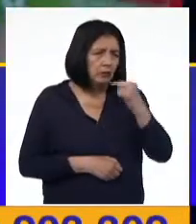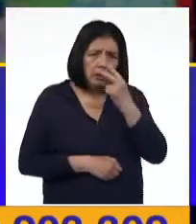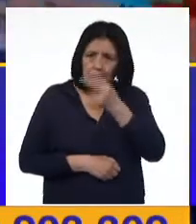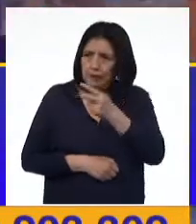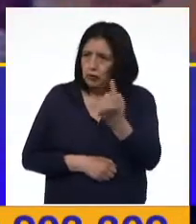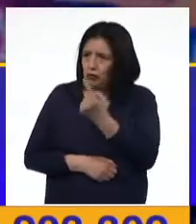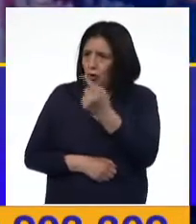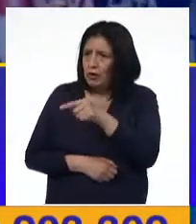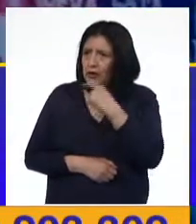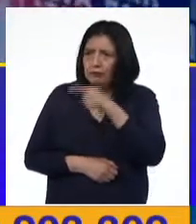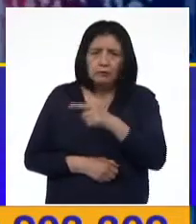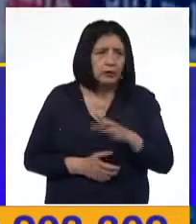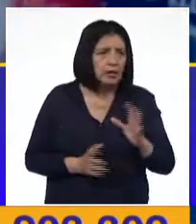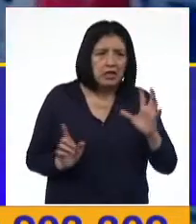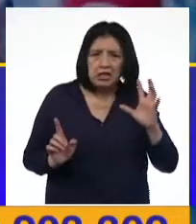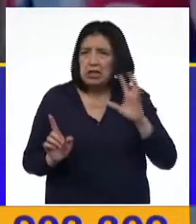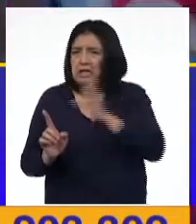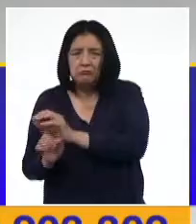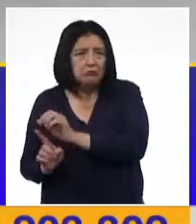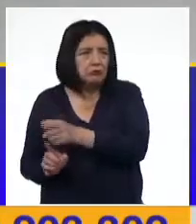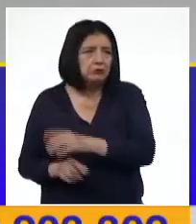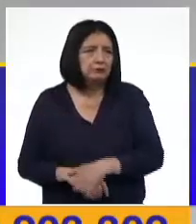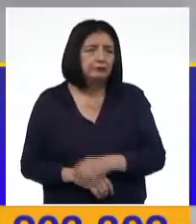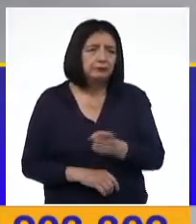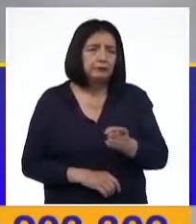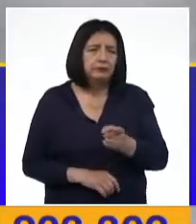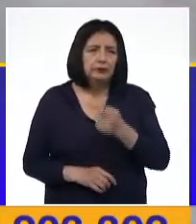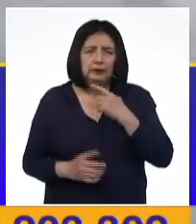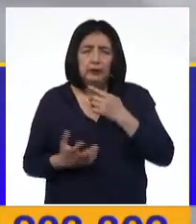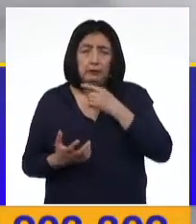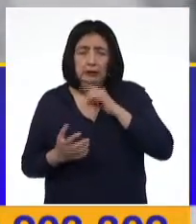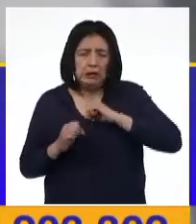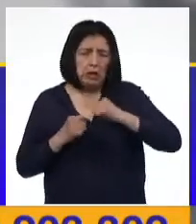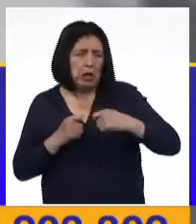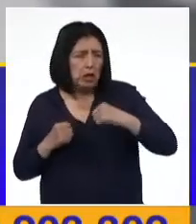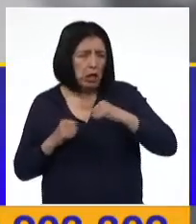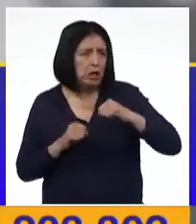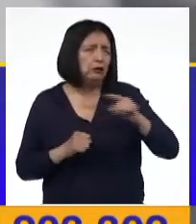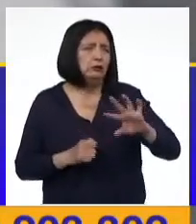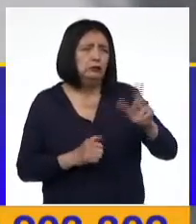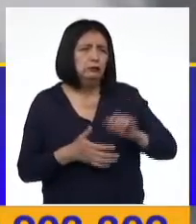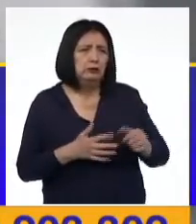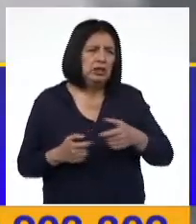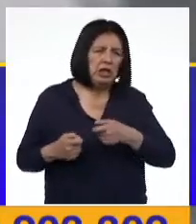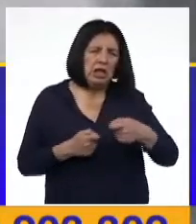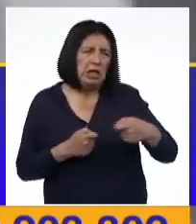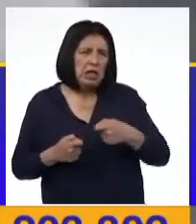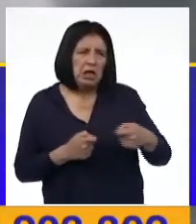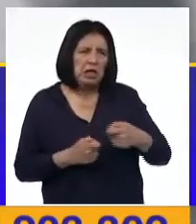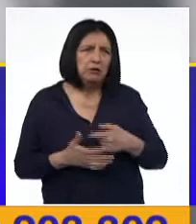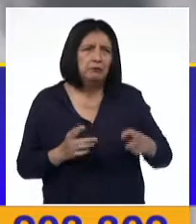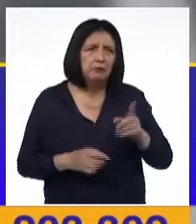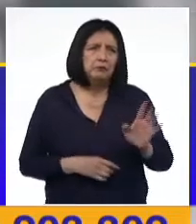sola y desprotegida, se abalanza sobre ella. La víctima trató de enfrentarse al delincuente. Ambos forcejearon unos